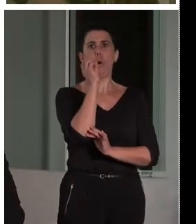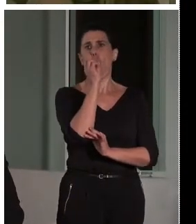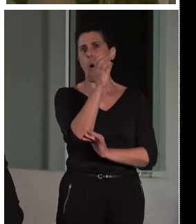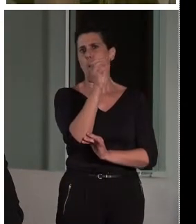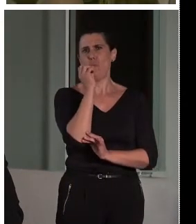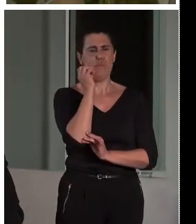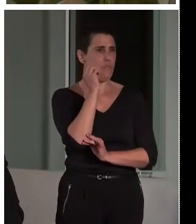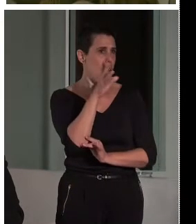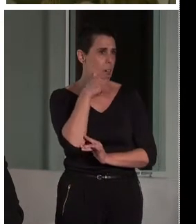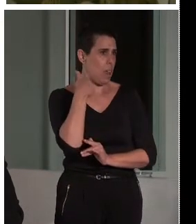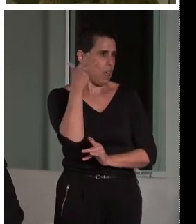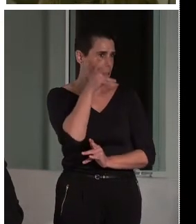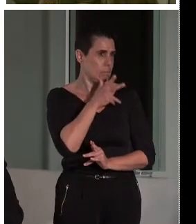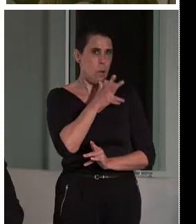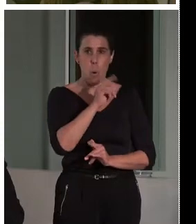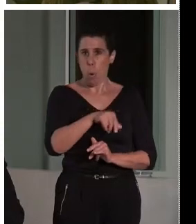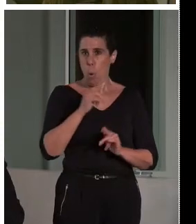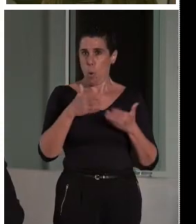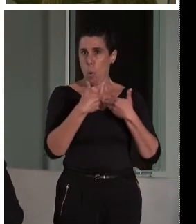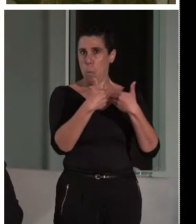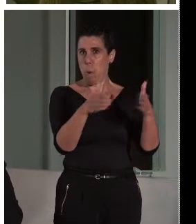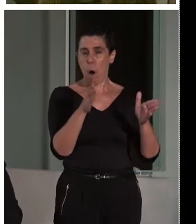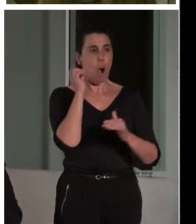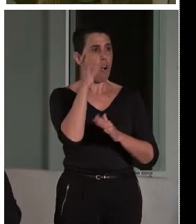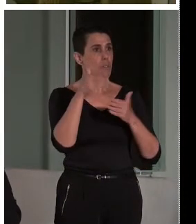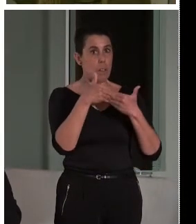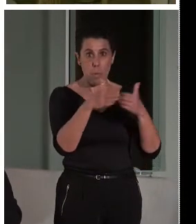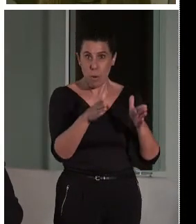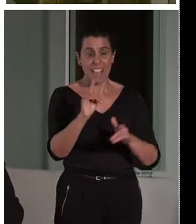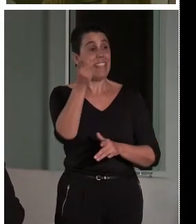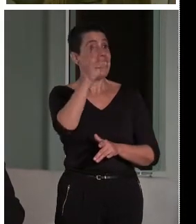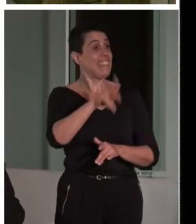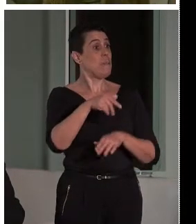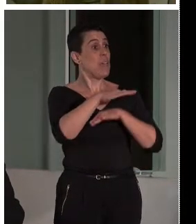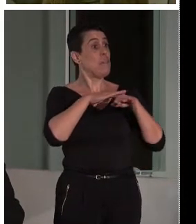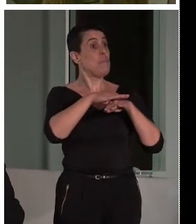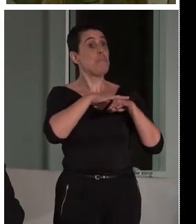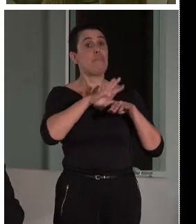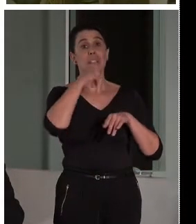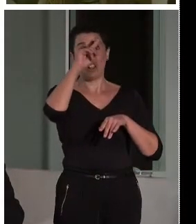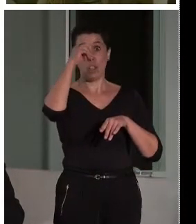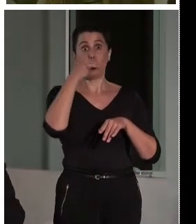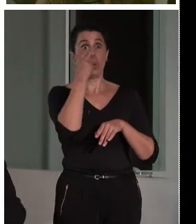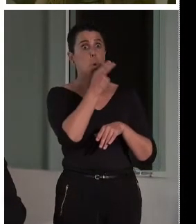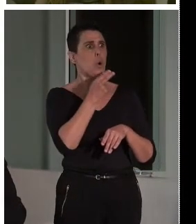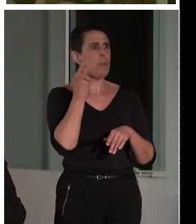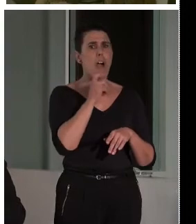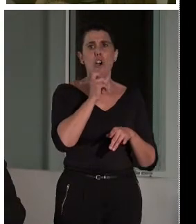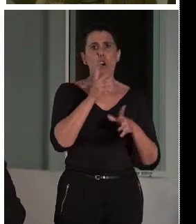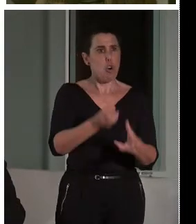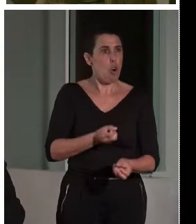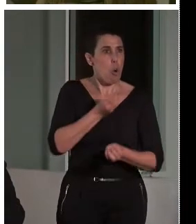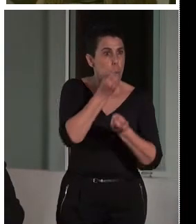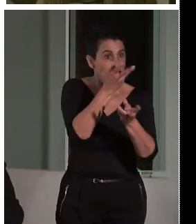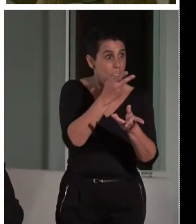la la conferencia inaugural como ver el compromiso también del ministerio de cultura y cómo lo transmite con la